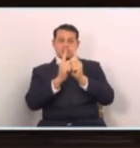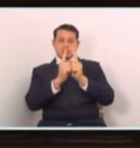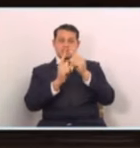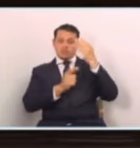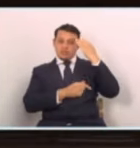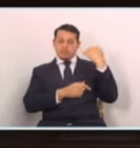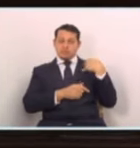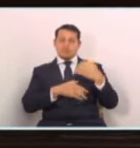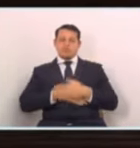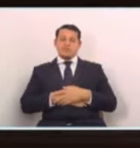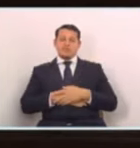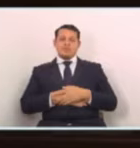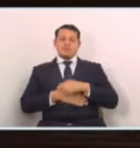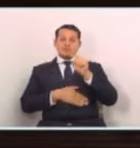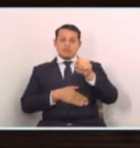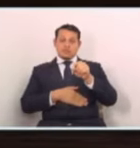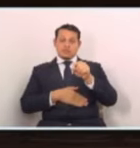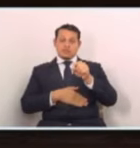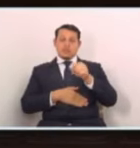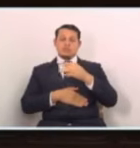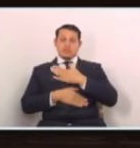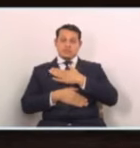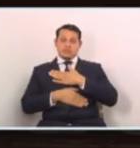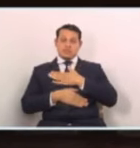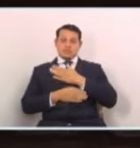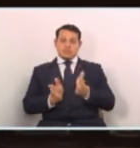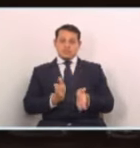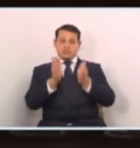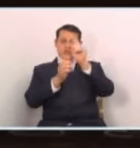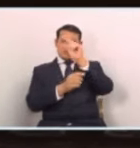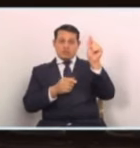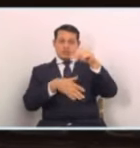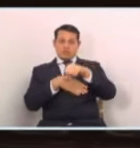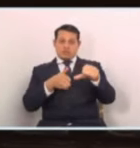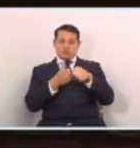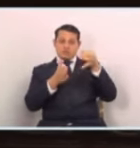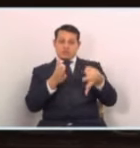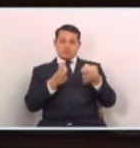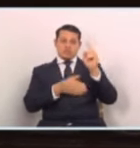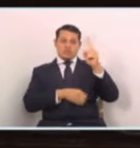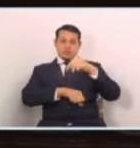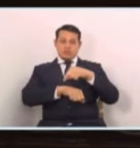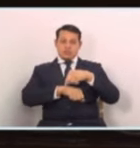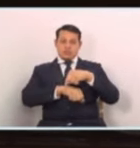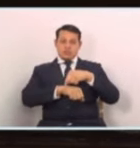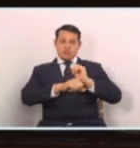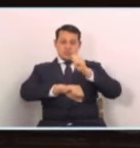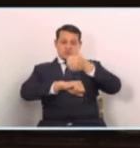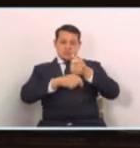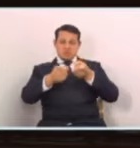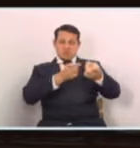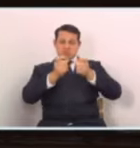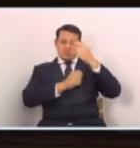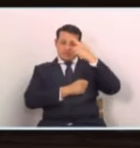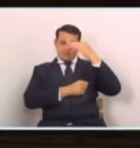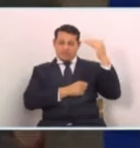con mujeres. Para eso existe esta institución, que en algún momento fue politizada, que en